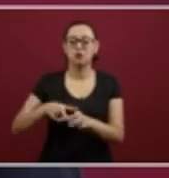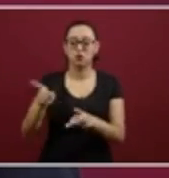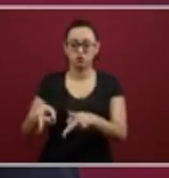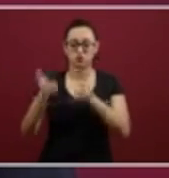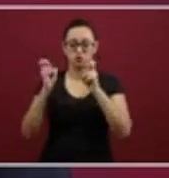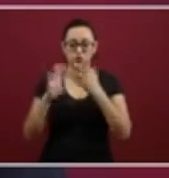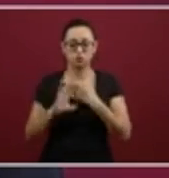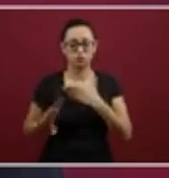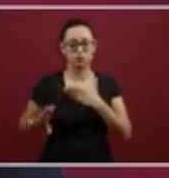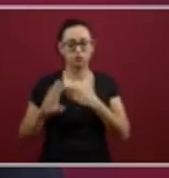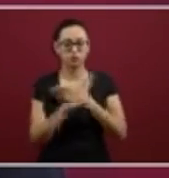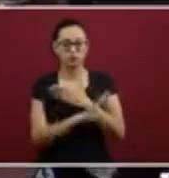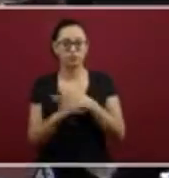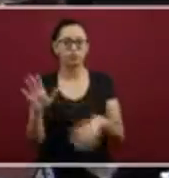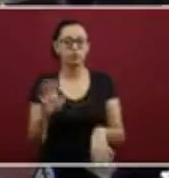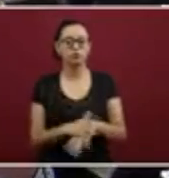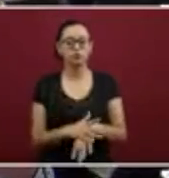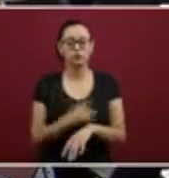porque